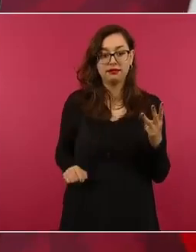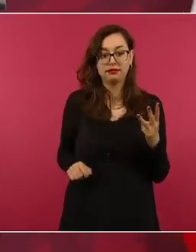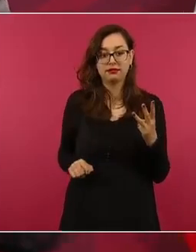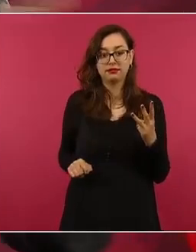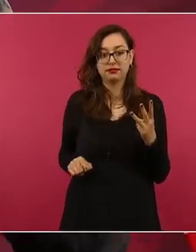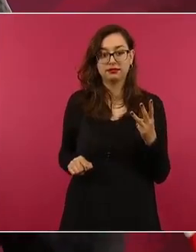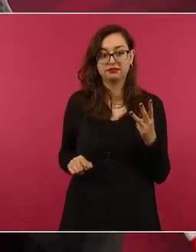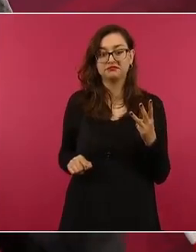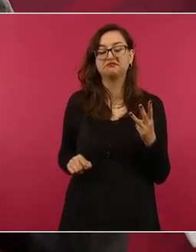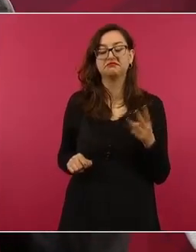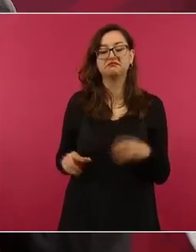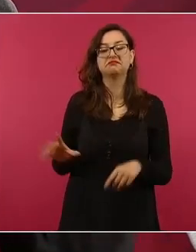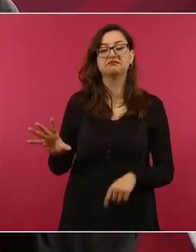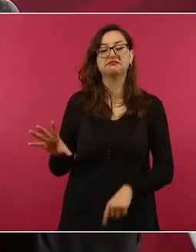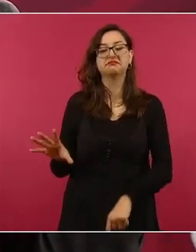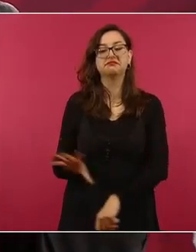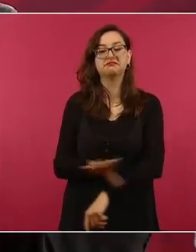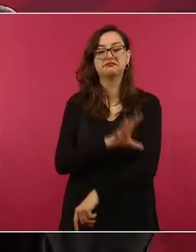cero